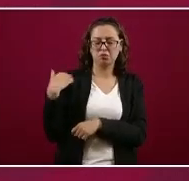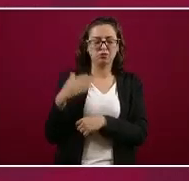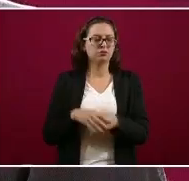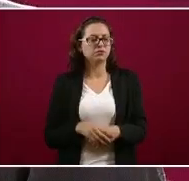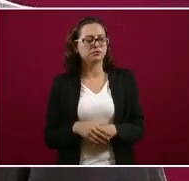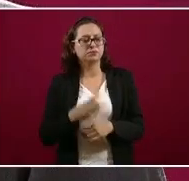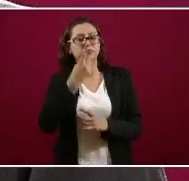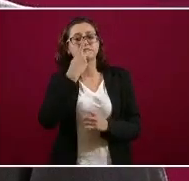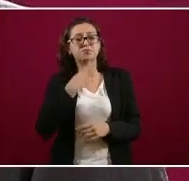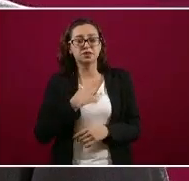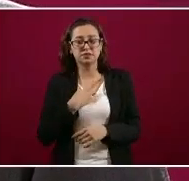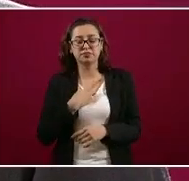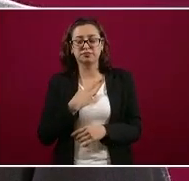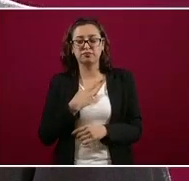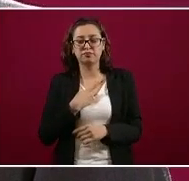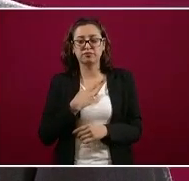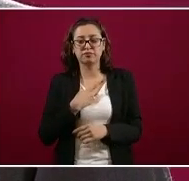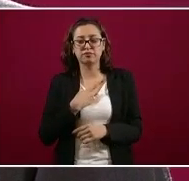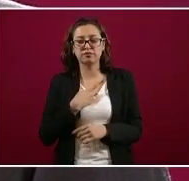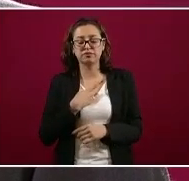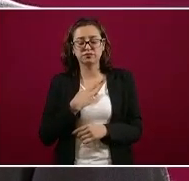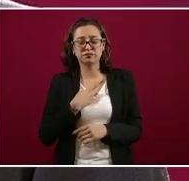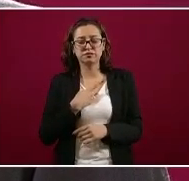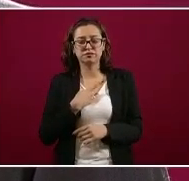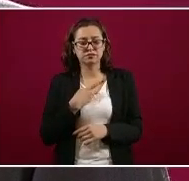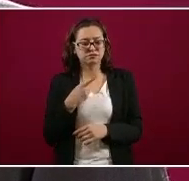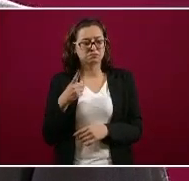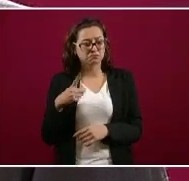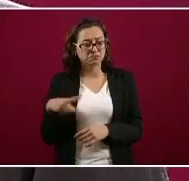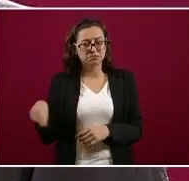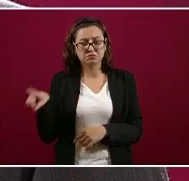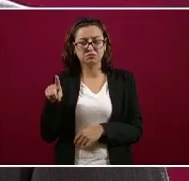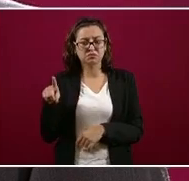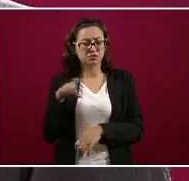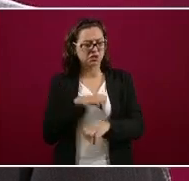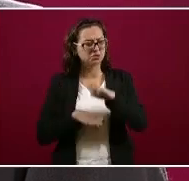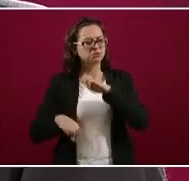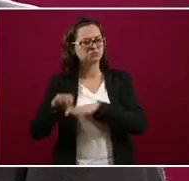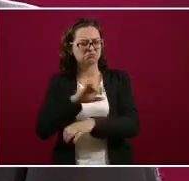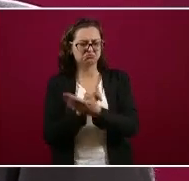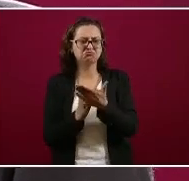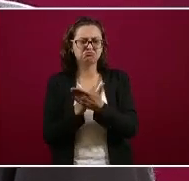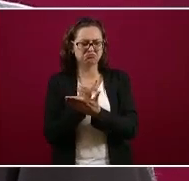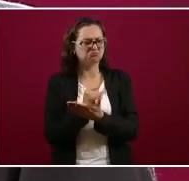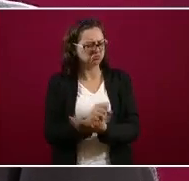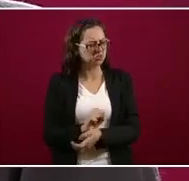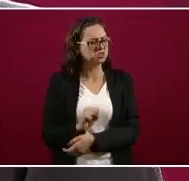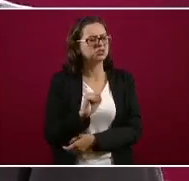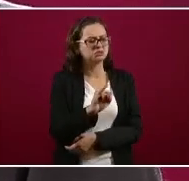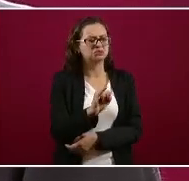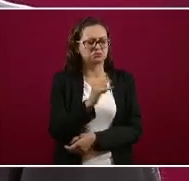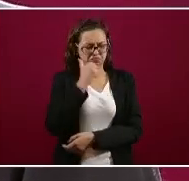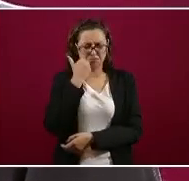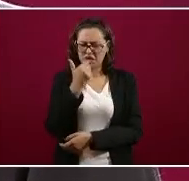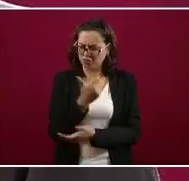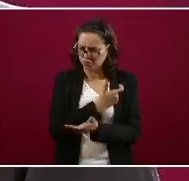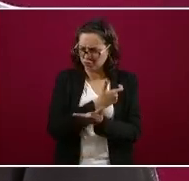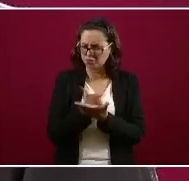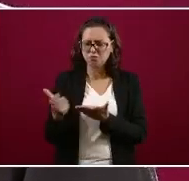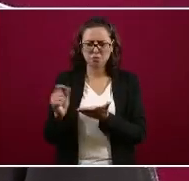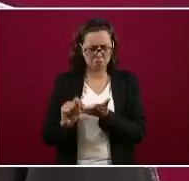qué ellos como empresa han tomado la decisión de aumentar el salario de los